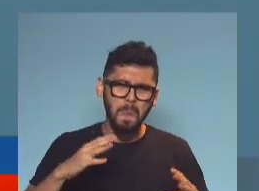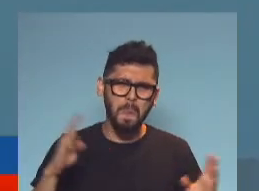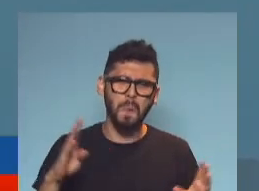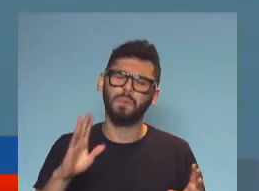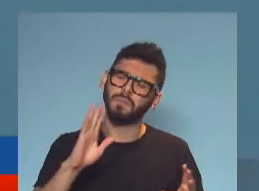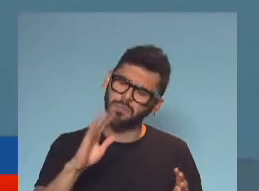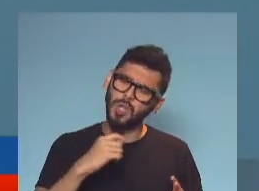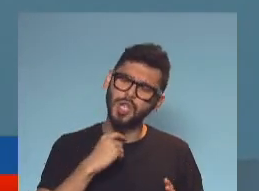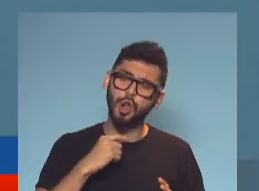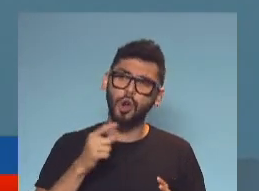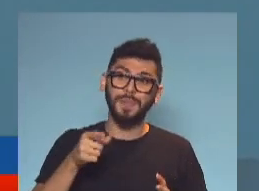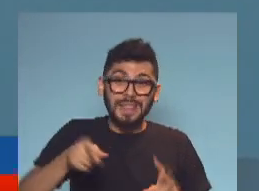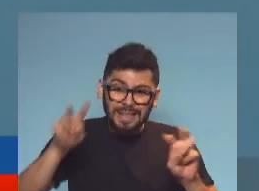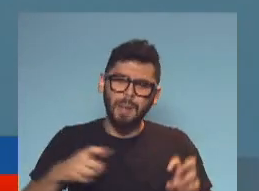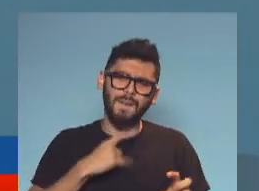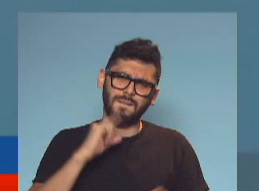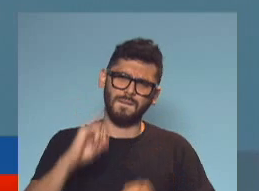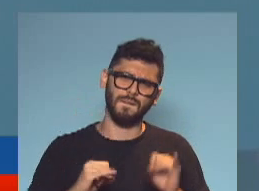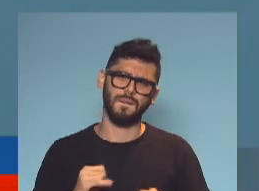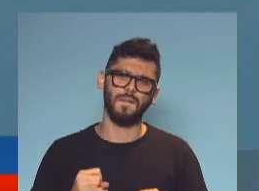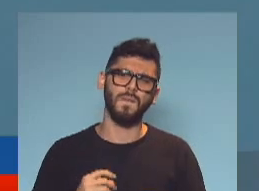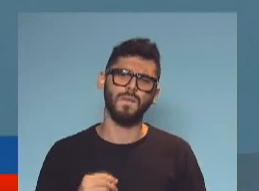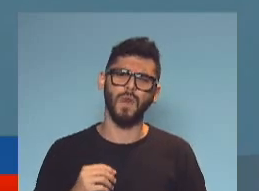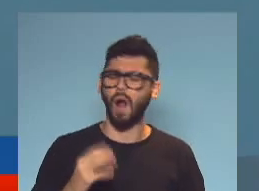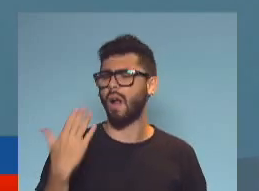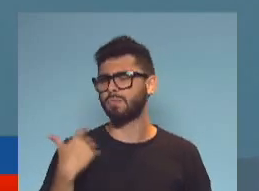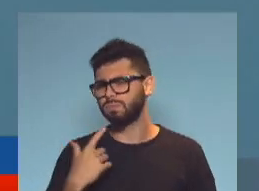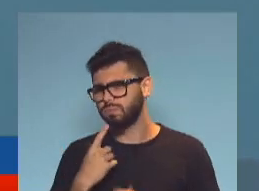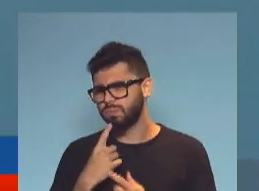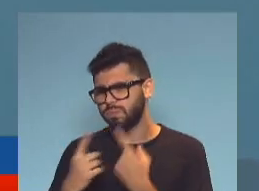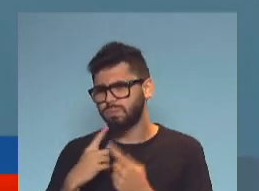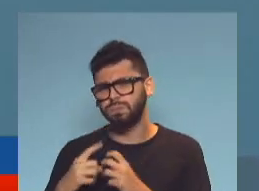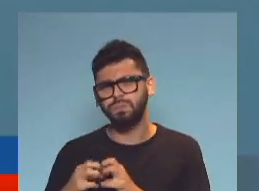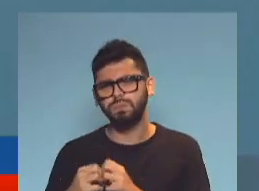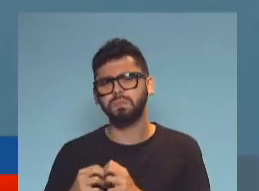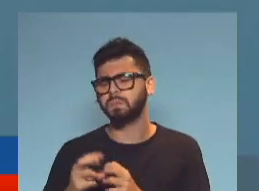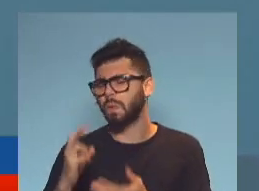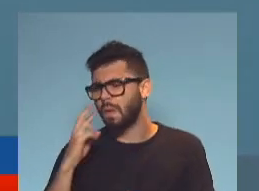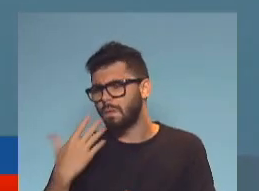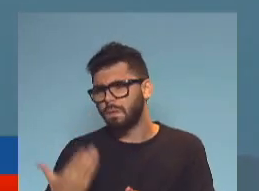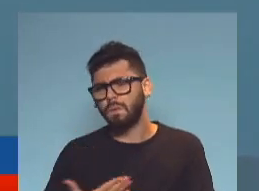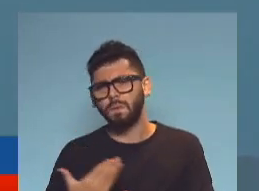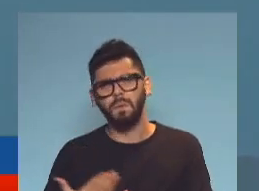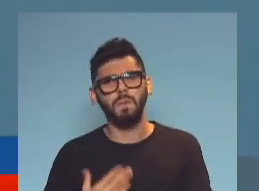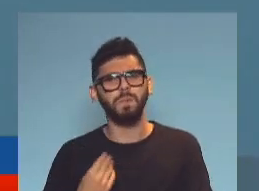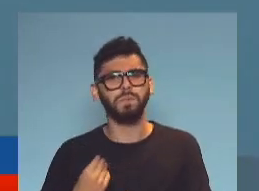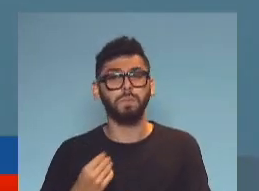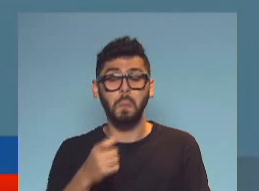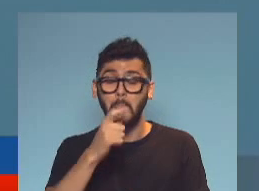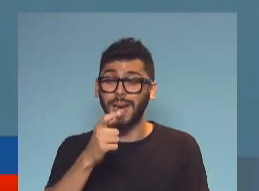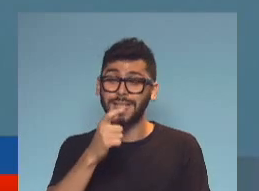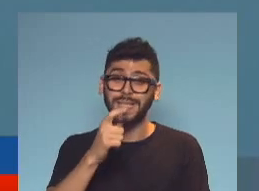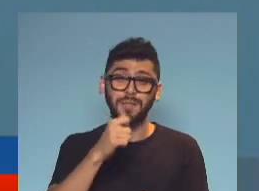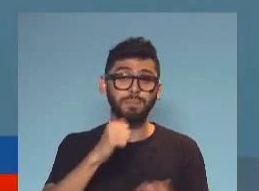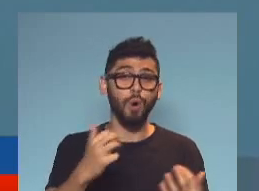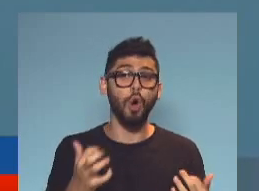esto porque veníamos hablando y veníamos viendo como si fuera una ola que se